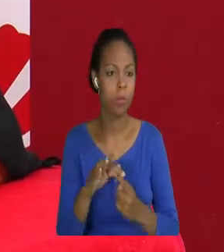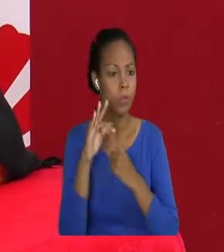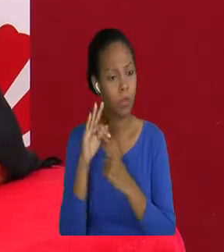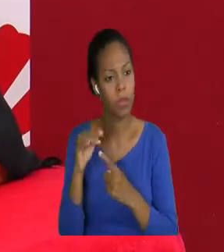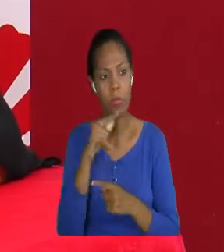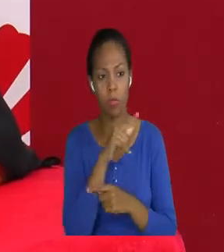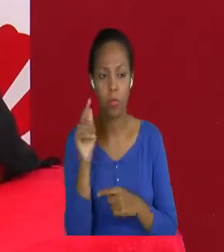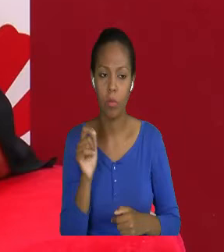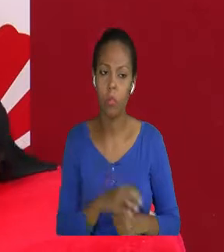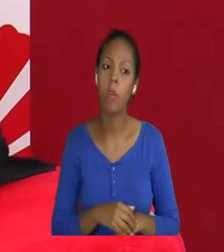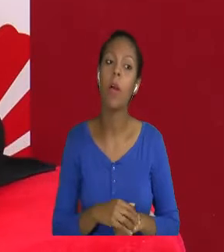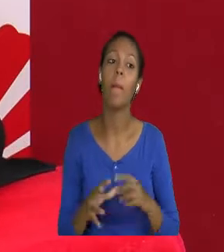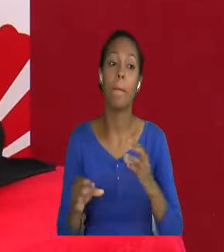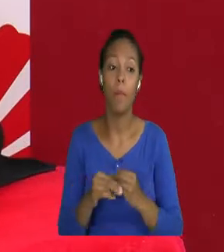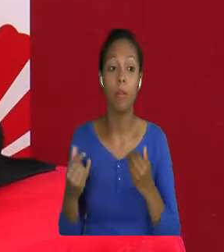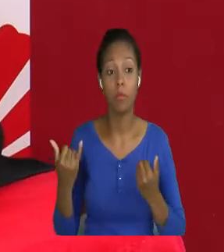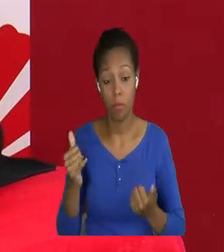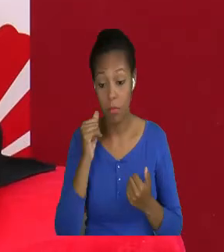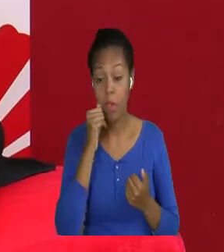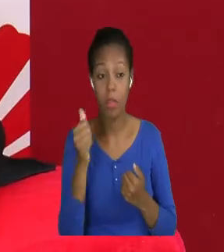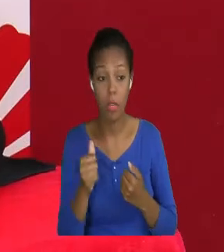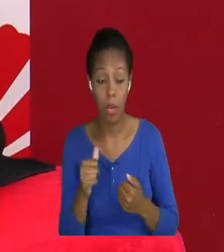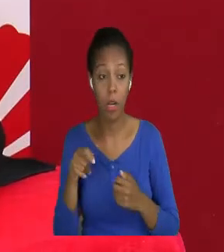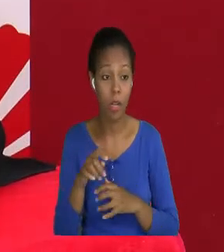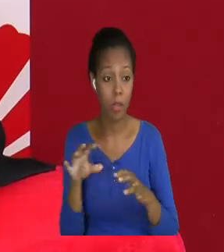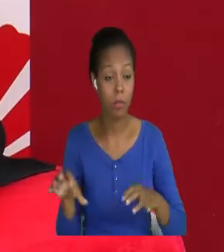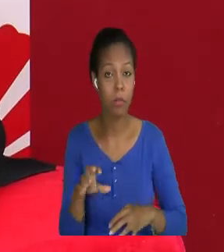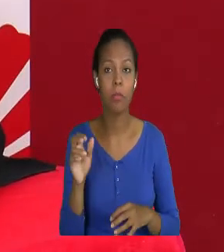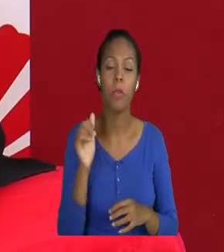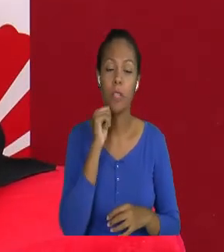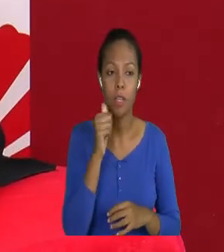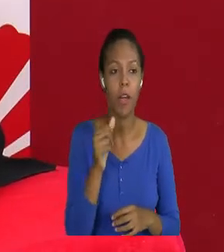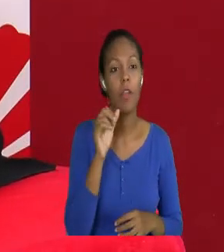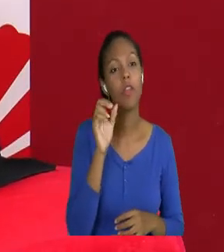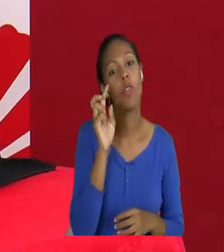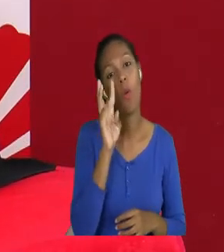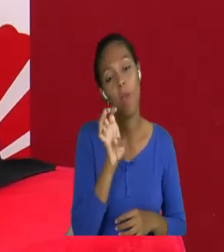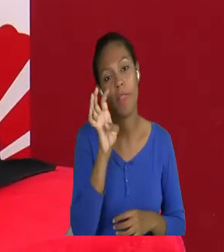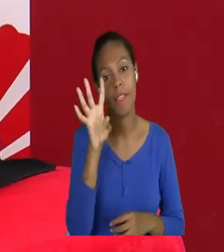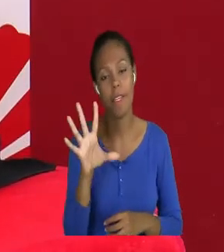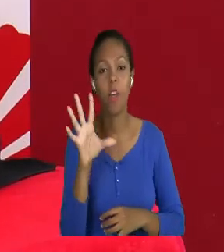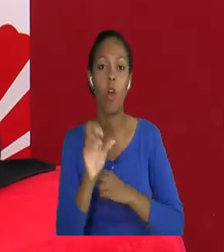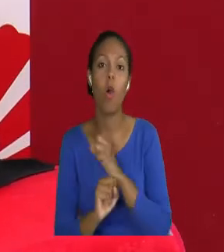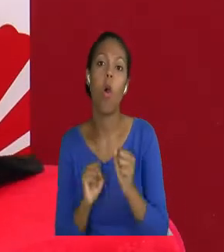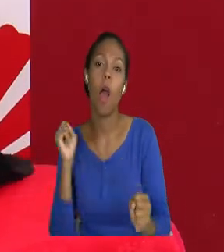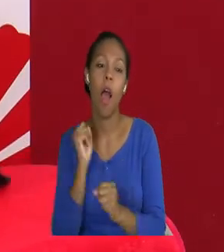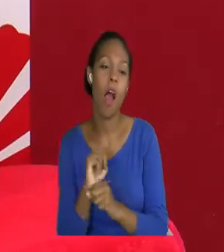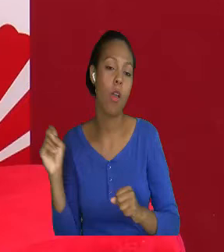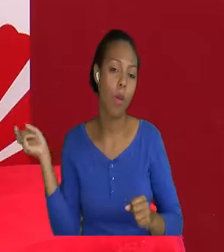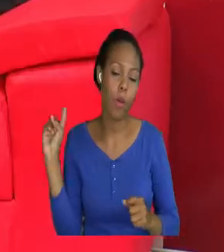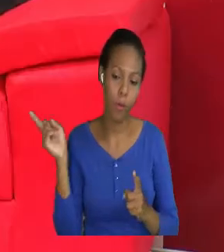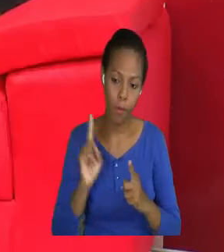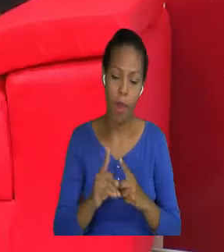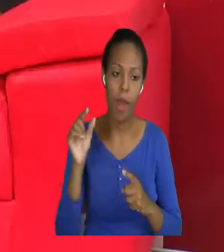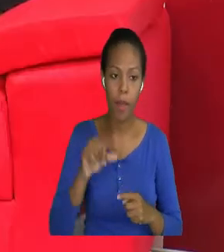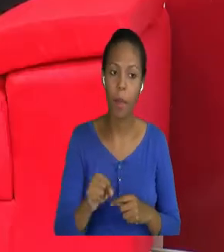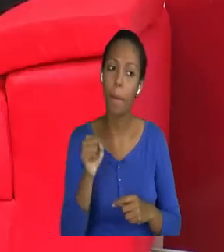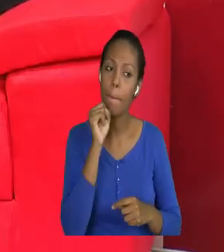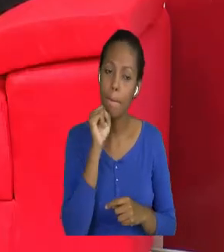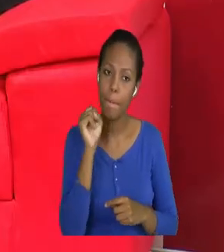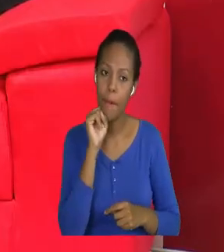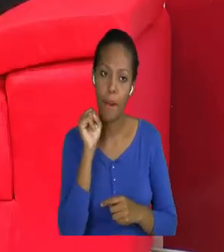y por supuesto las que se van a realizar mañana, 95 años de vida municipal de Barranca Bermeja. Bueno, Jenny, muy buenos